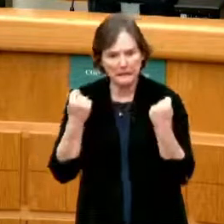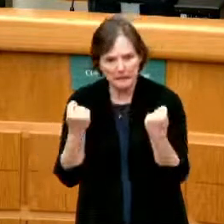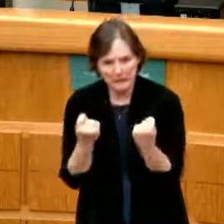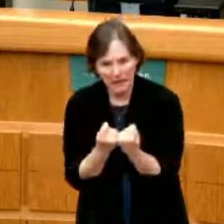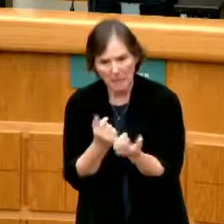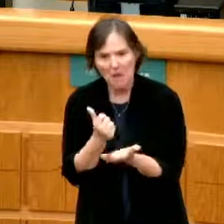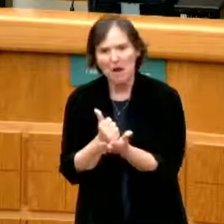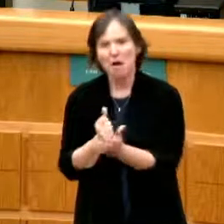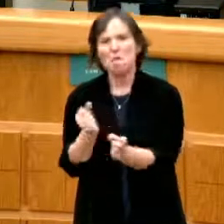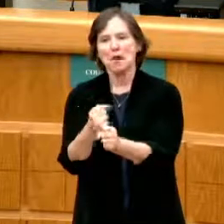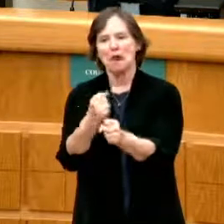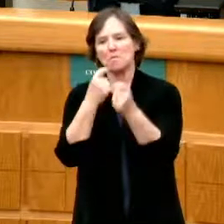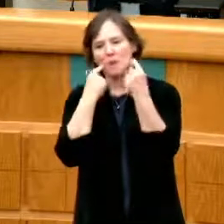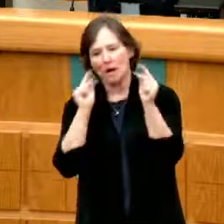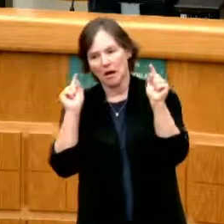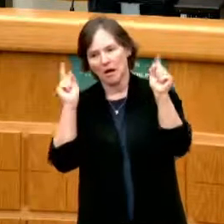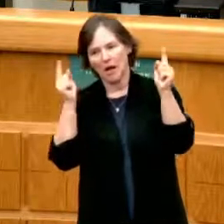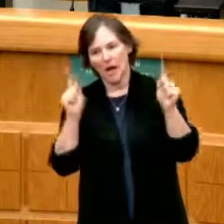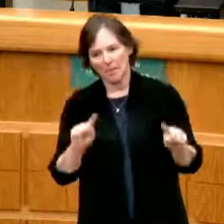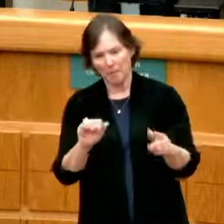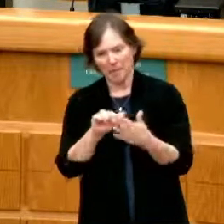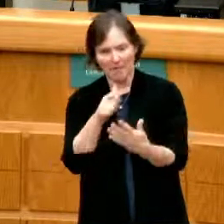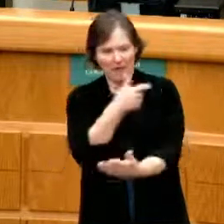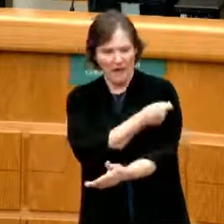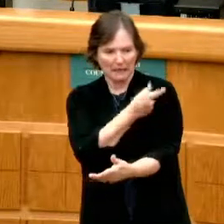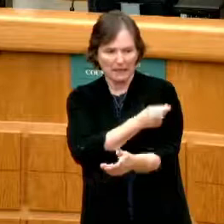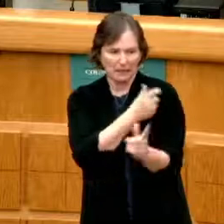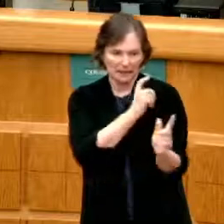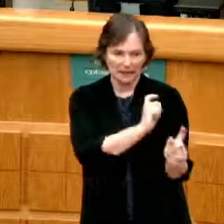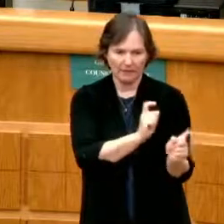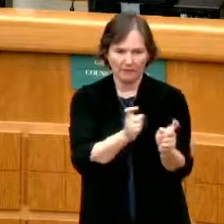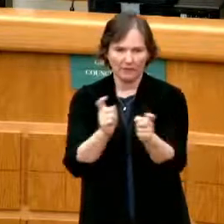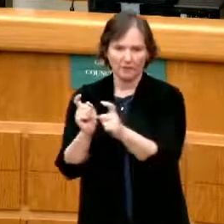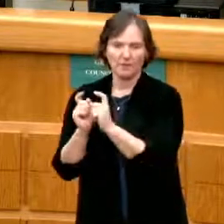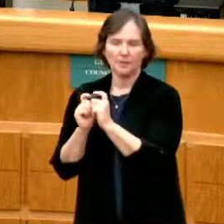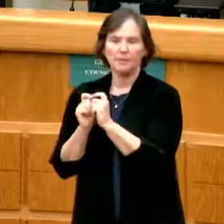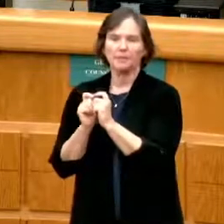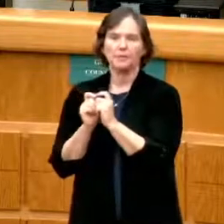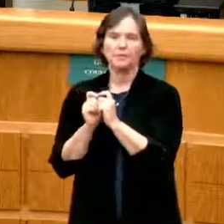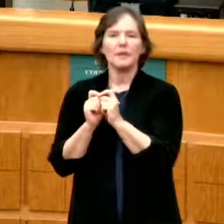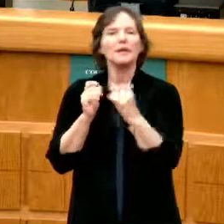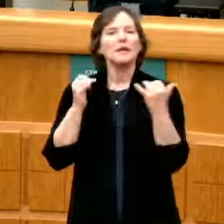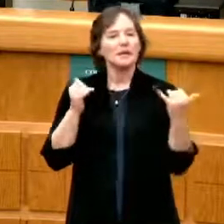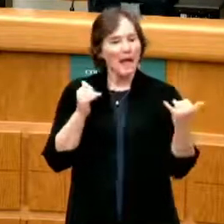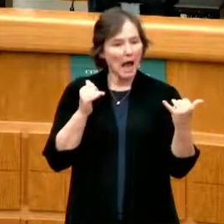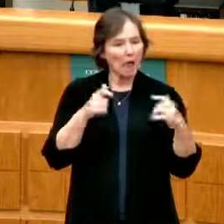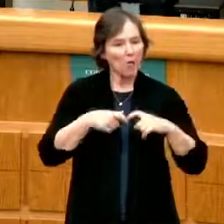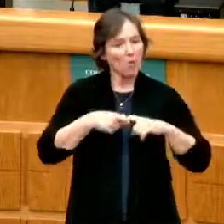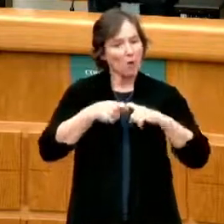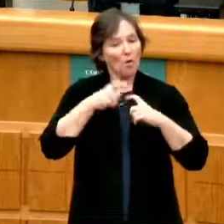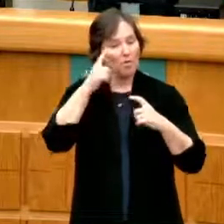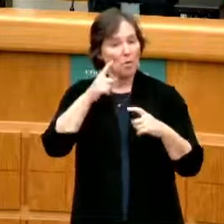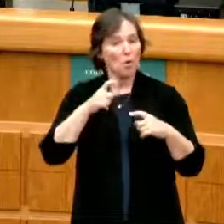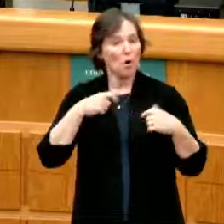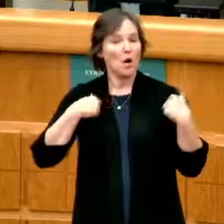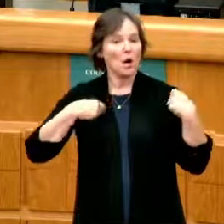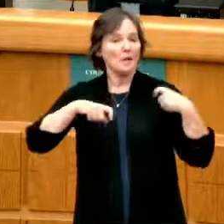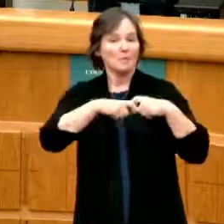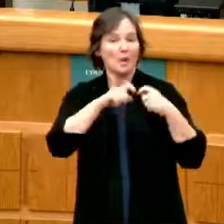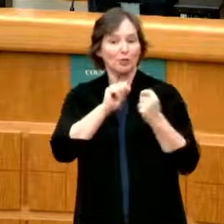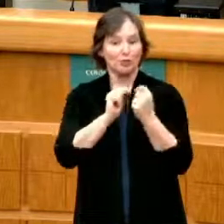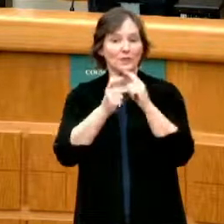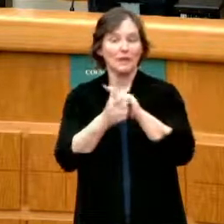for you and to serve you. So now we'll have a brief Spanish translation, and then we'll hear from City Manager Peter